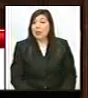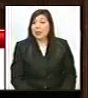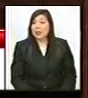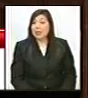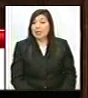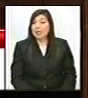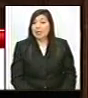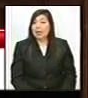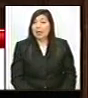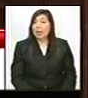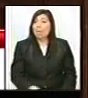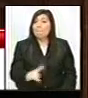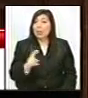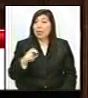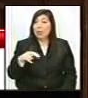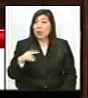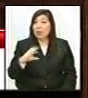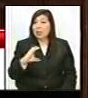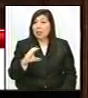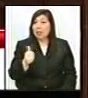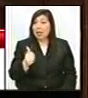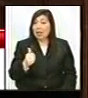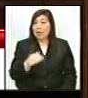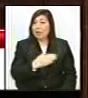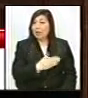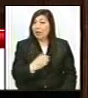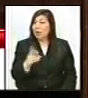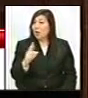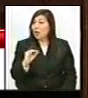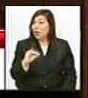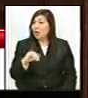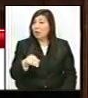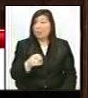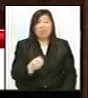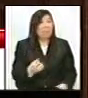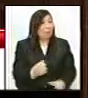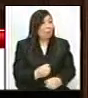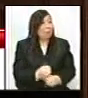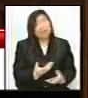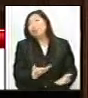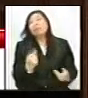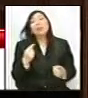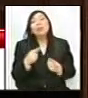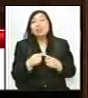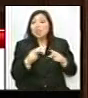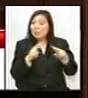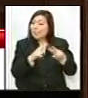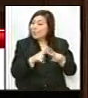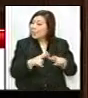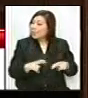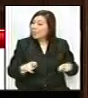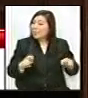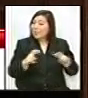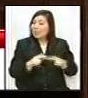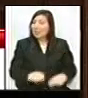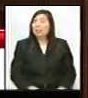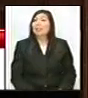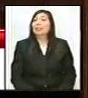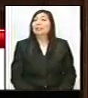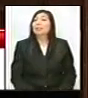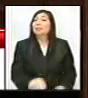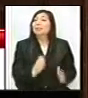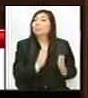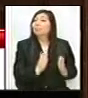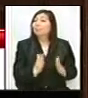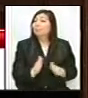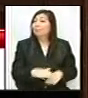señora Verónica Rojas. No se sostiene que es objeto de investigación actos de